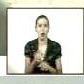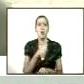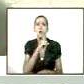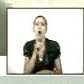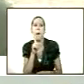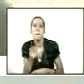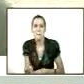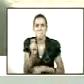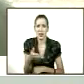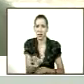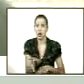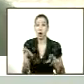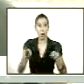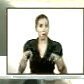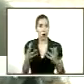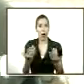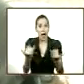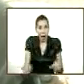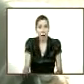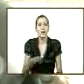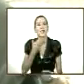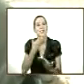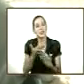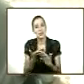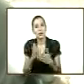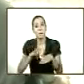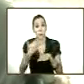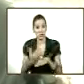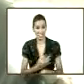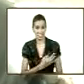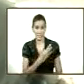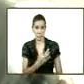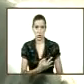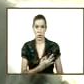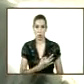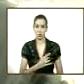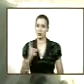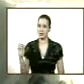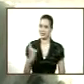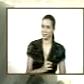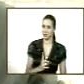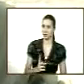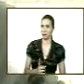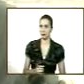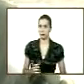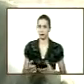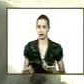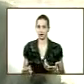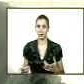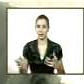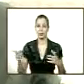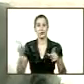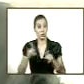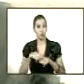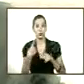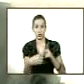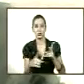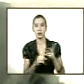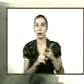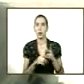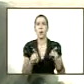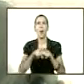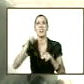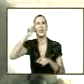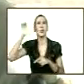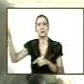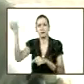nada. Hoy día estamos agradecidos porque este señor llegó ahí, como dice el señor Jesús María León, que lo trajo como Dios,